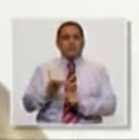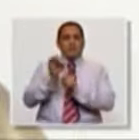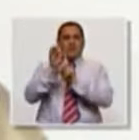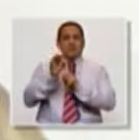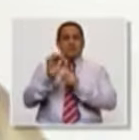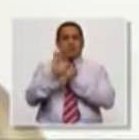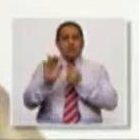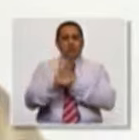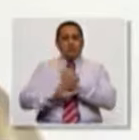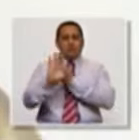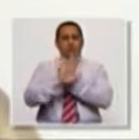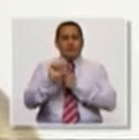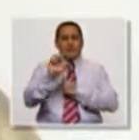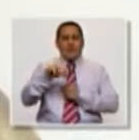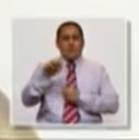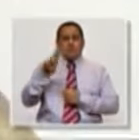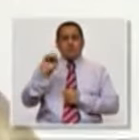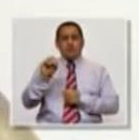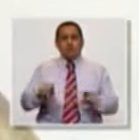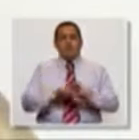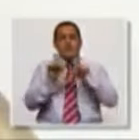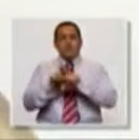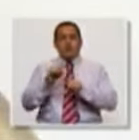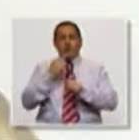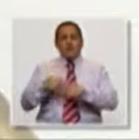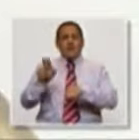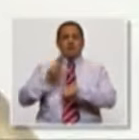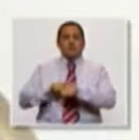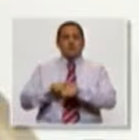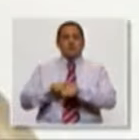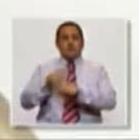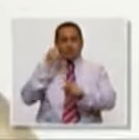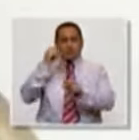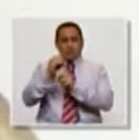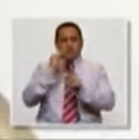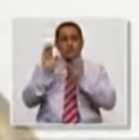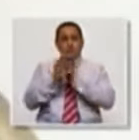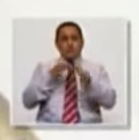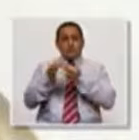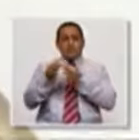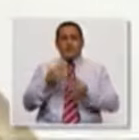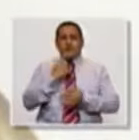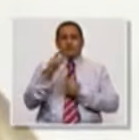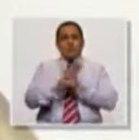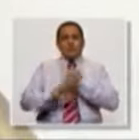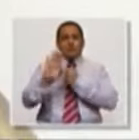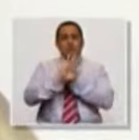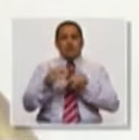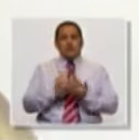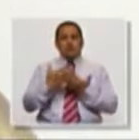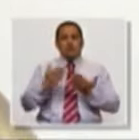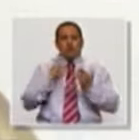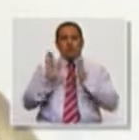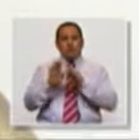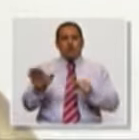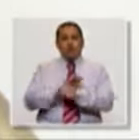amparo, este es el caso del amparo, por excelencia una naturaleza subjetiva, lo que sirven es para proteger pretensiones